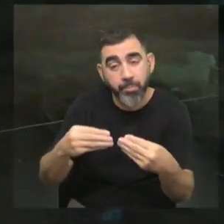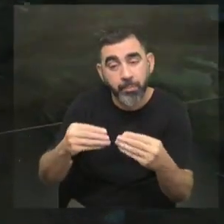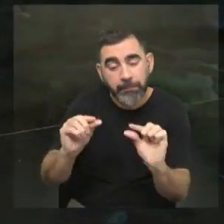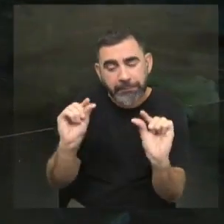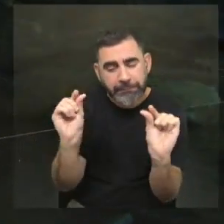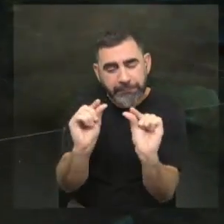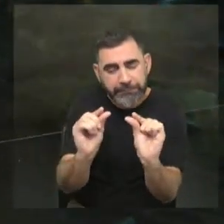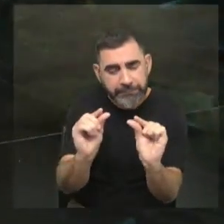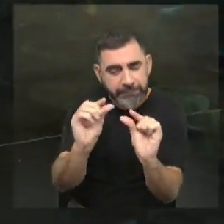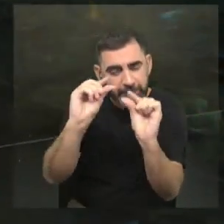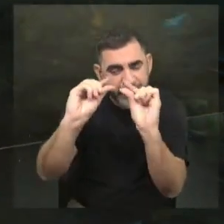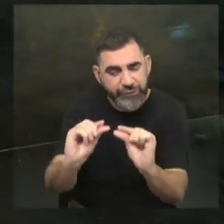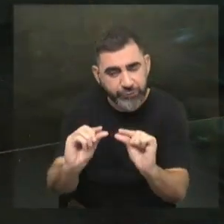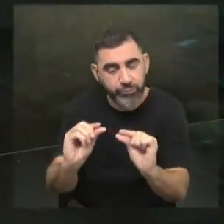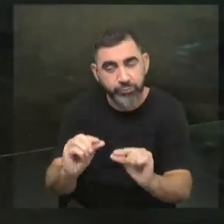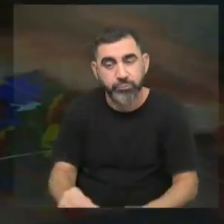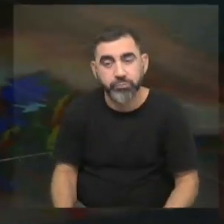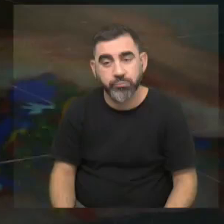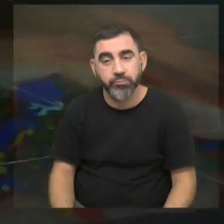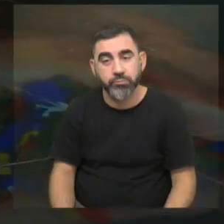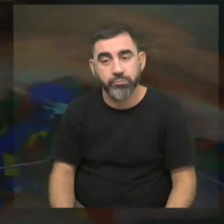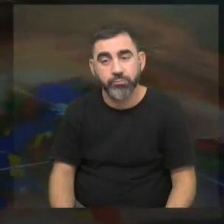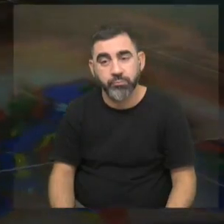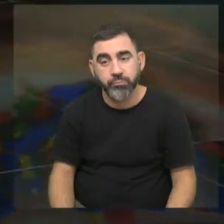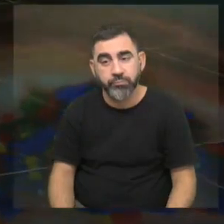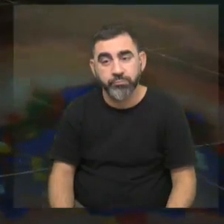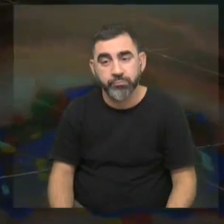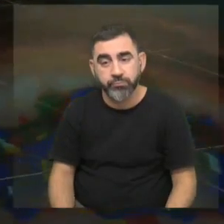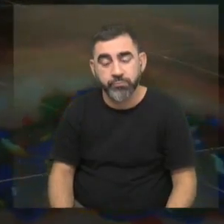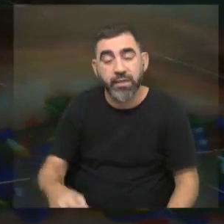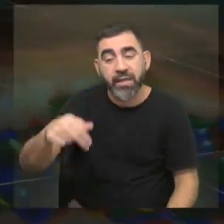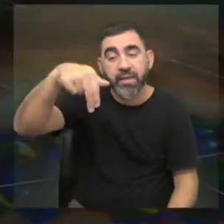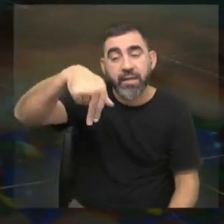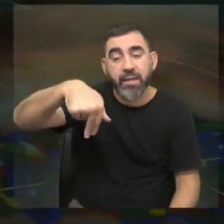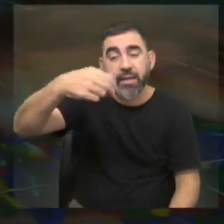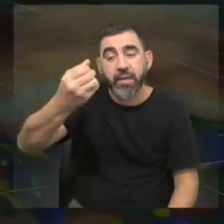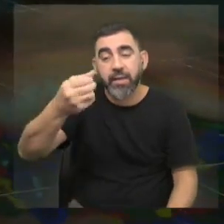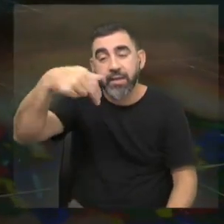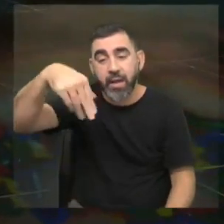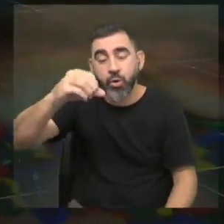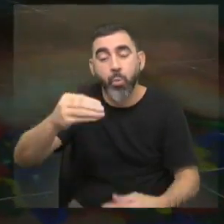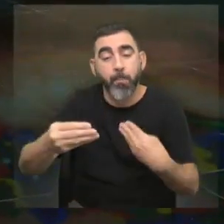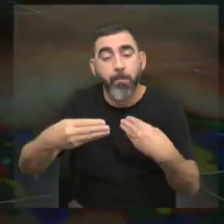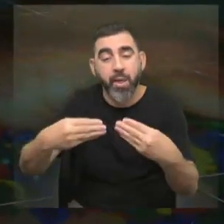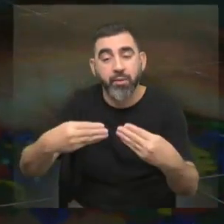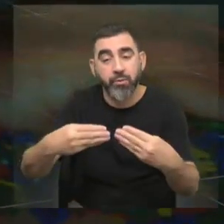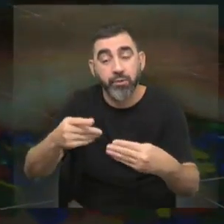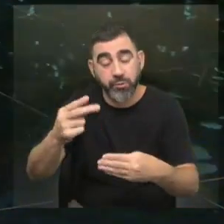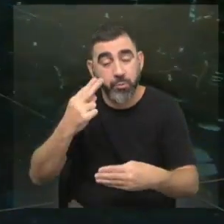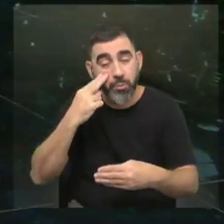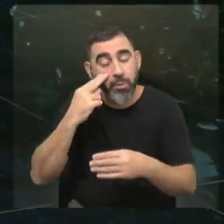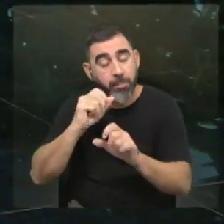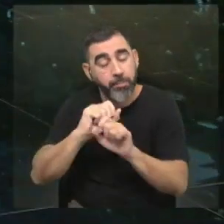está presente en todas las actividades, sino que Daniela ha preparado y nos va a contar ahora algo que tiene que ver con un elemento, un descubrimiento de laboratorio